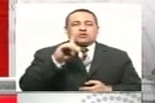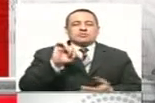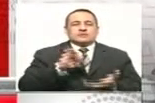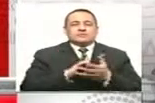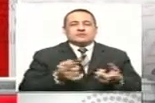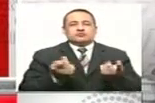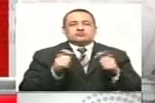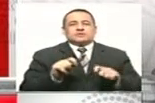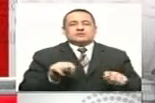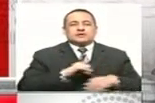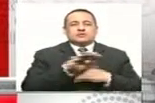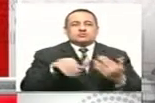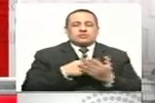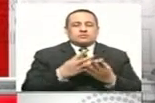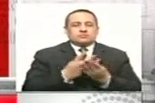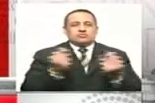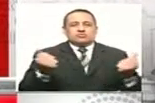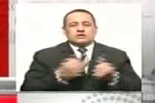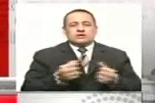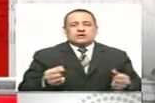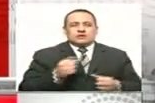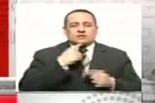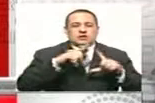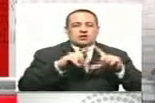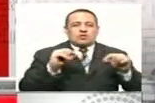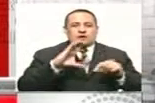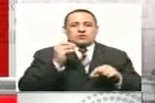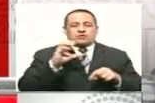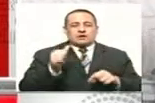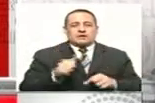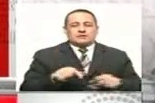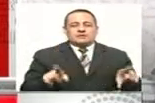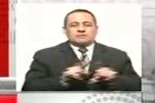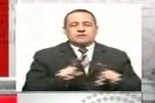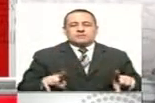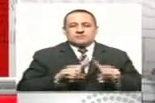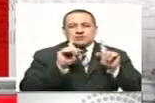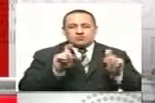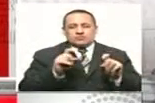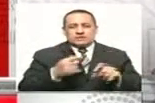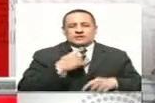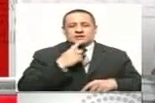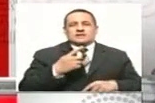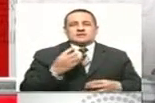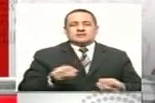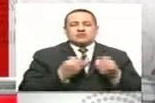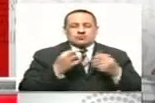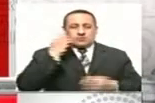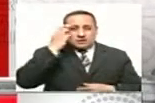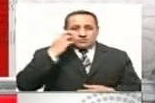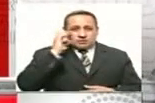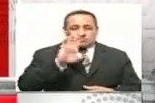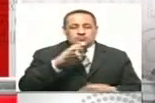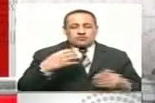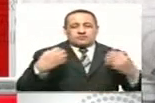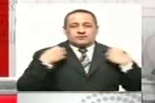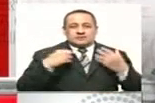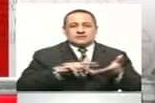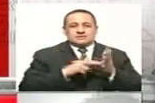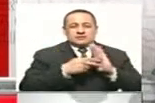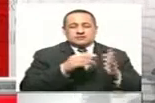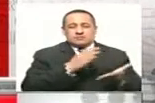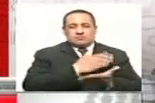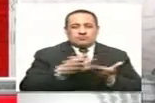encuentra suspendida la erradicación del cultivo de la hoja de coca. Mi pregunta es, ¿la política de su despacho con respecto a